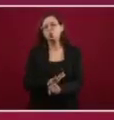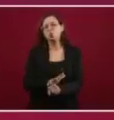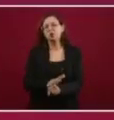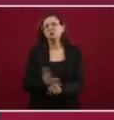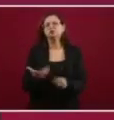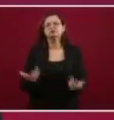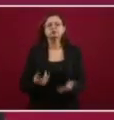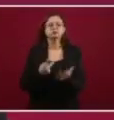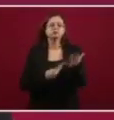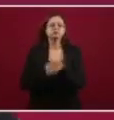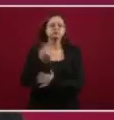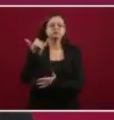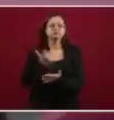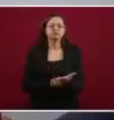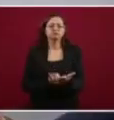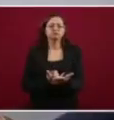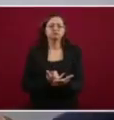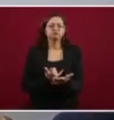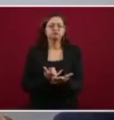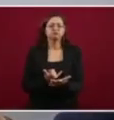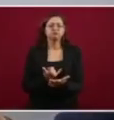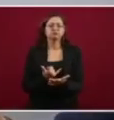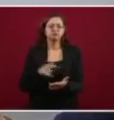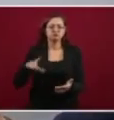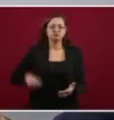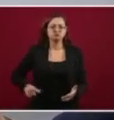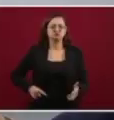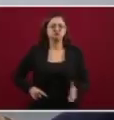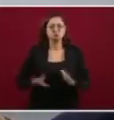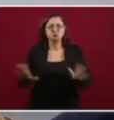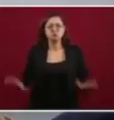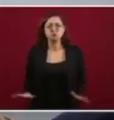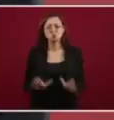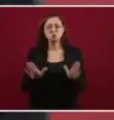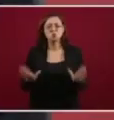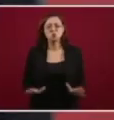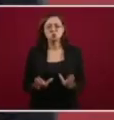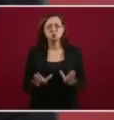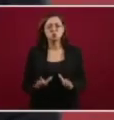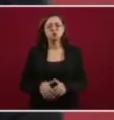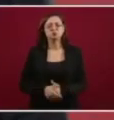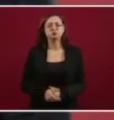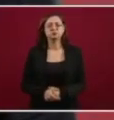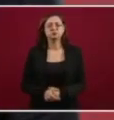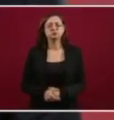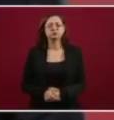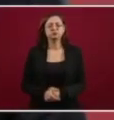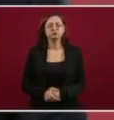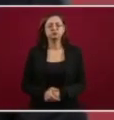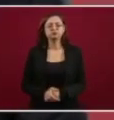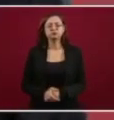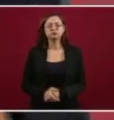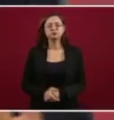impulsados por el gobierno, ya empezó